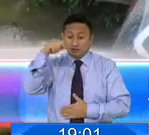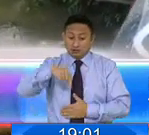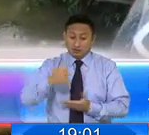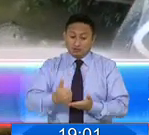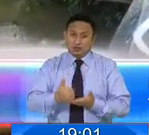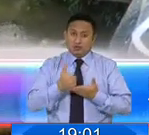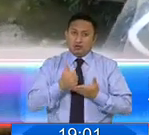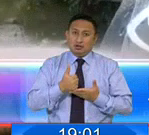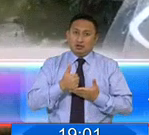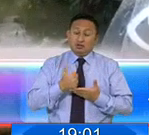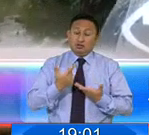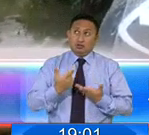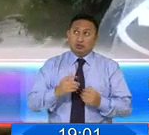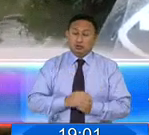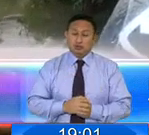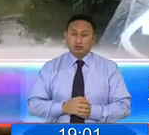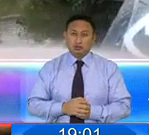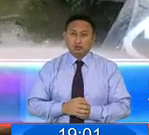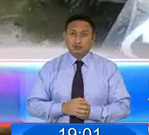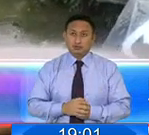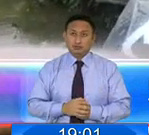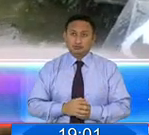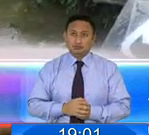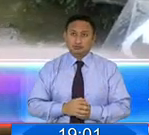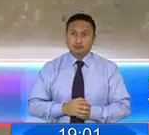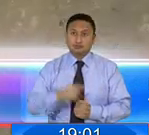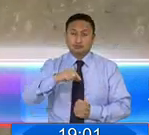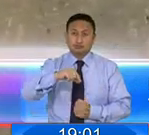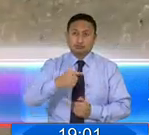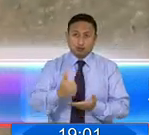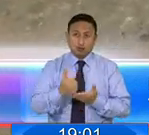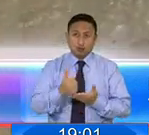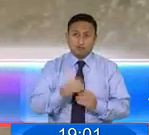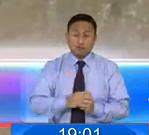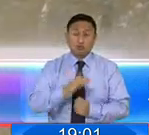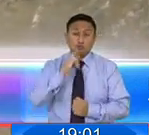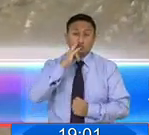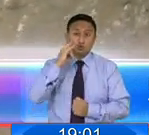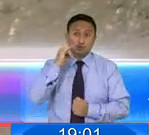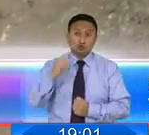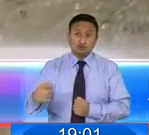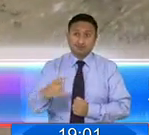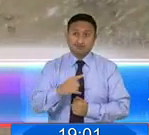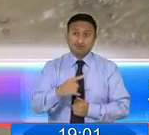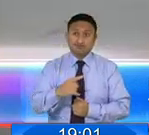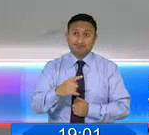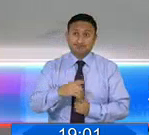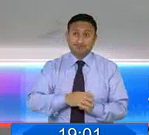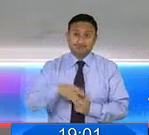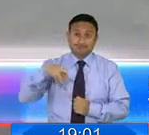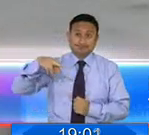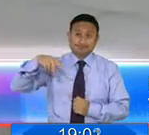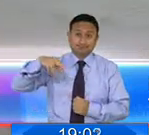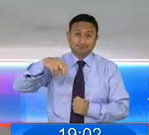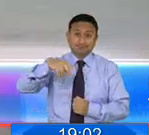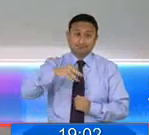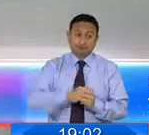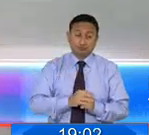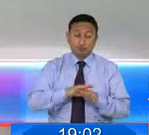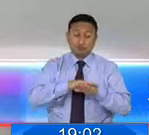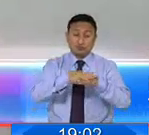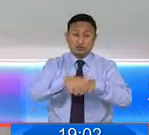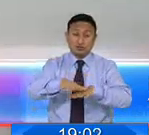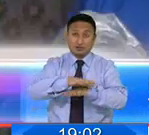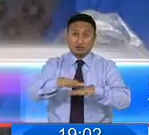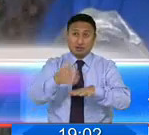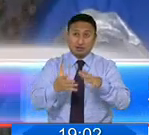sea para escamparse aquí, hicieron una carpita y ahí. Los niños andan en medio del lodo, ellos temen que el río